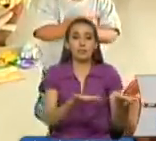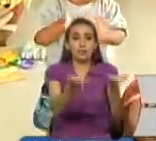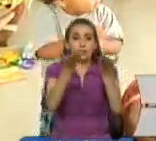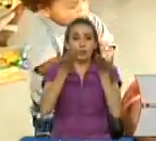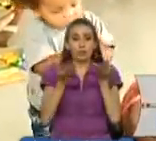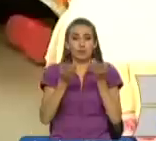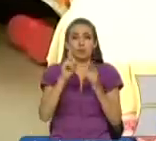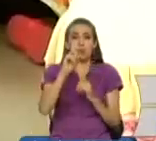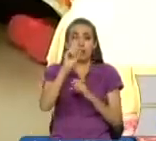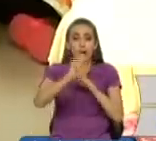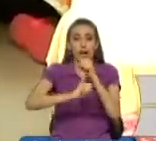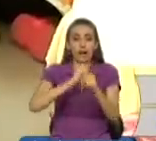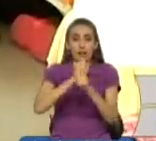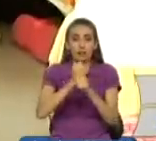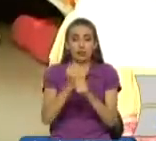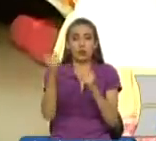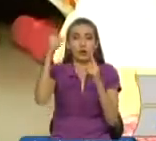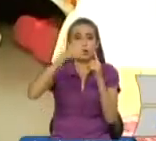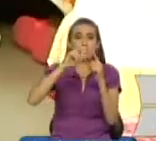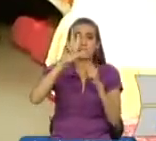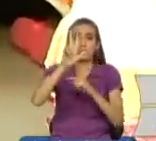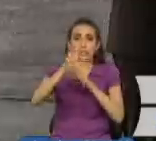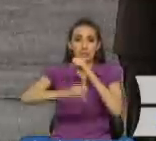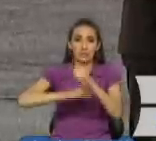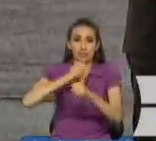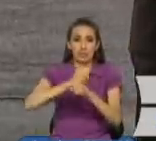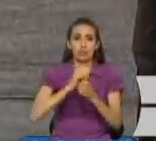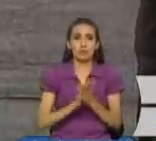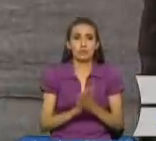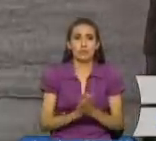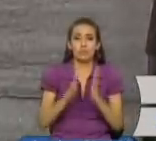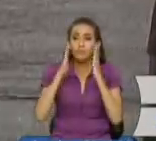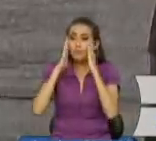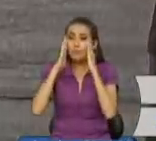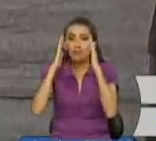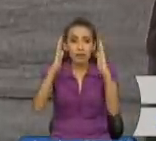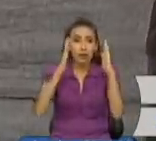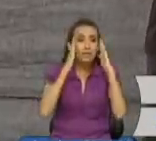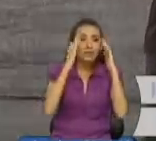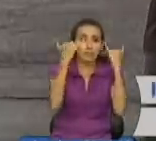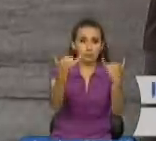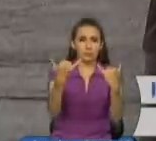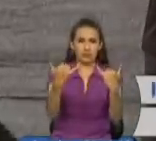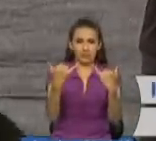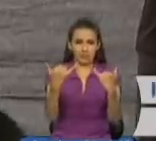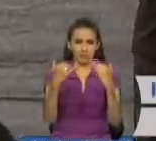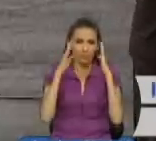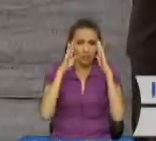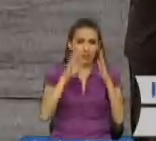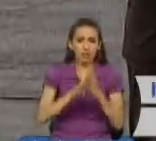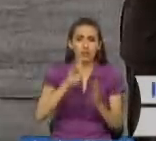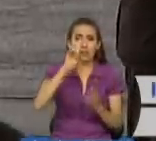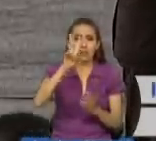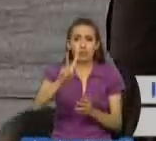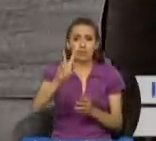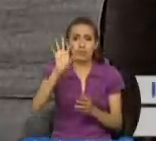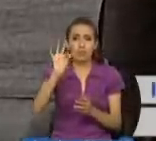a niños entre 1 y 3 años de edad atendemos actualmente a